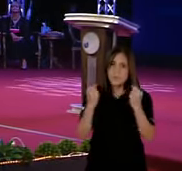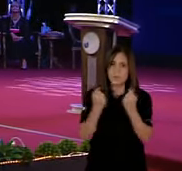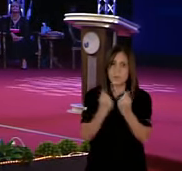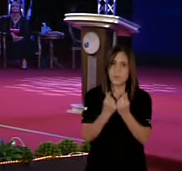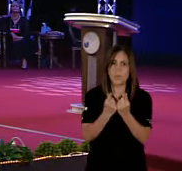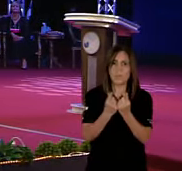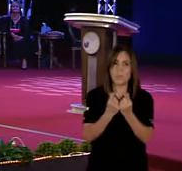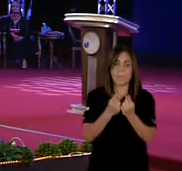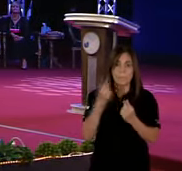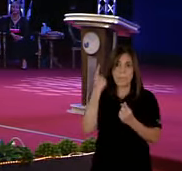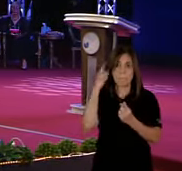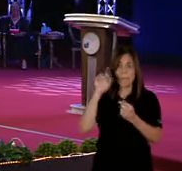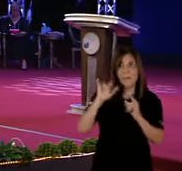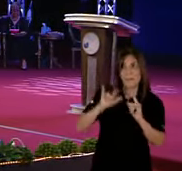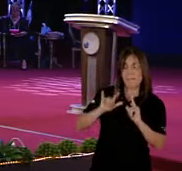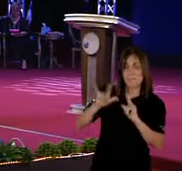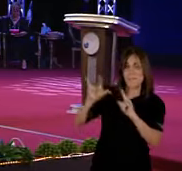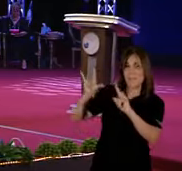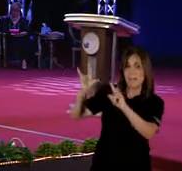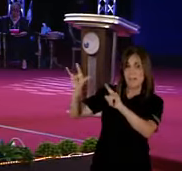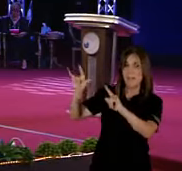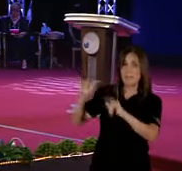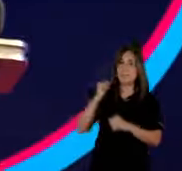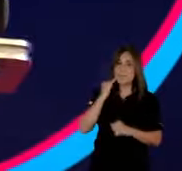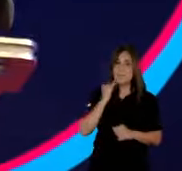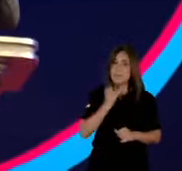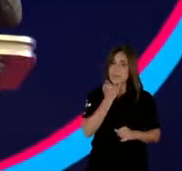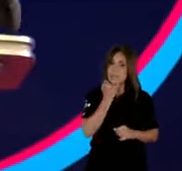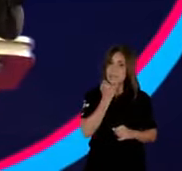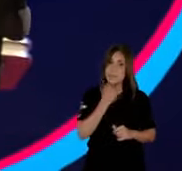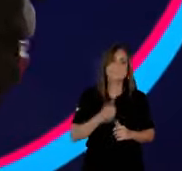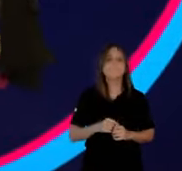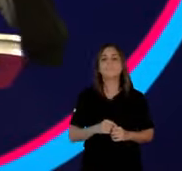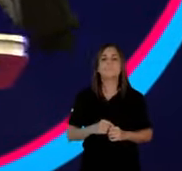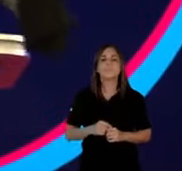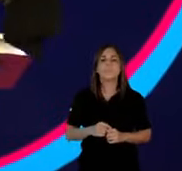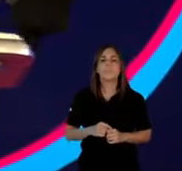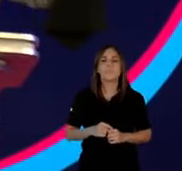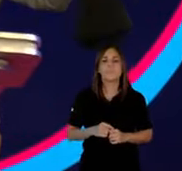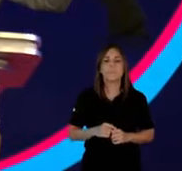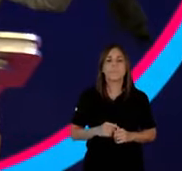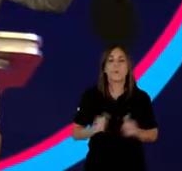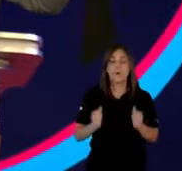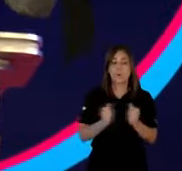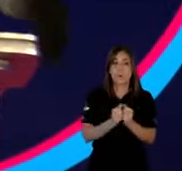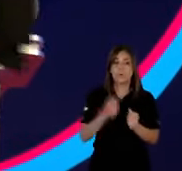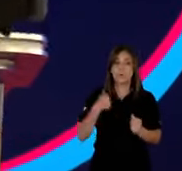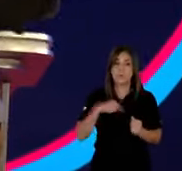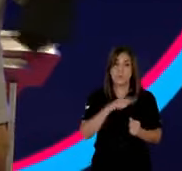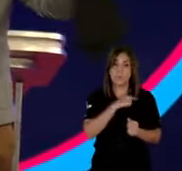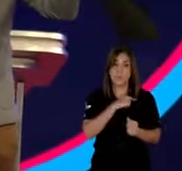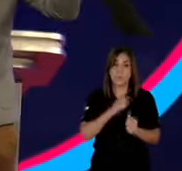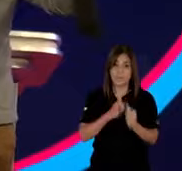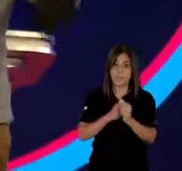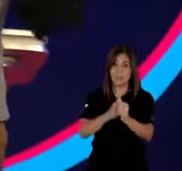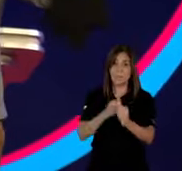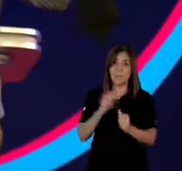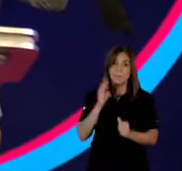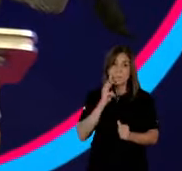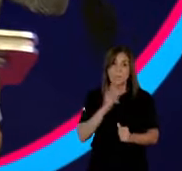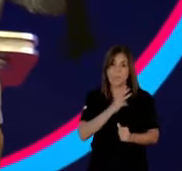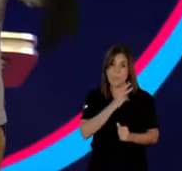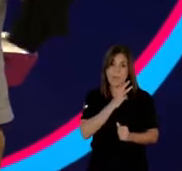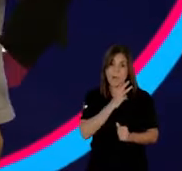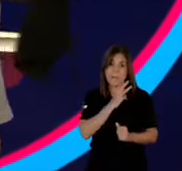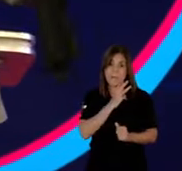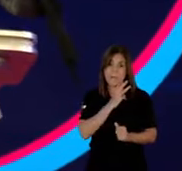pero el toque que le da nuestro apóstol por cualquier detalle que ella escucha que no está bien dirigido, incluso el